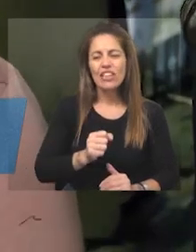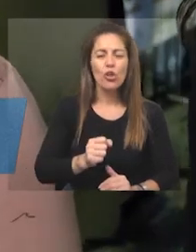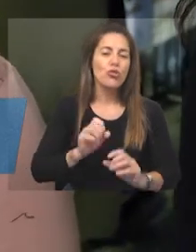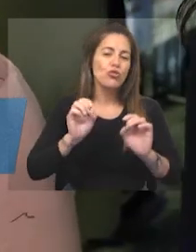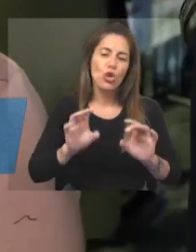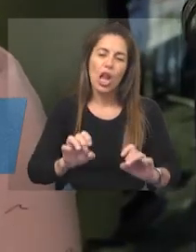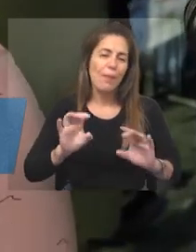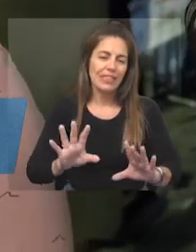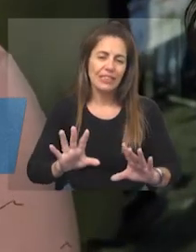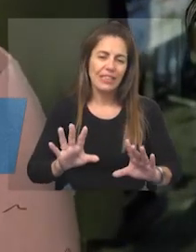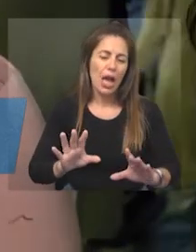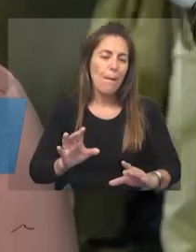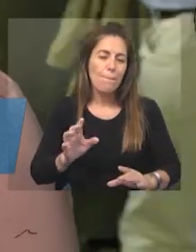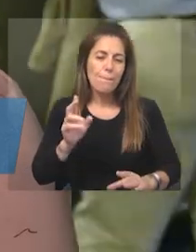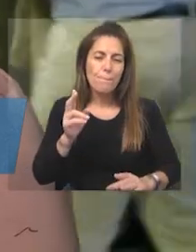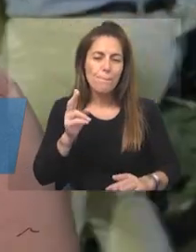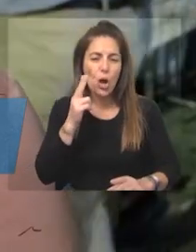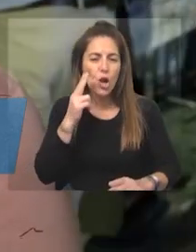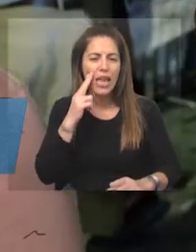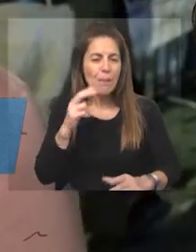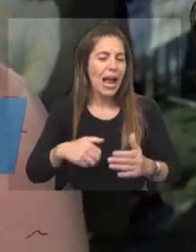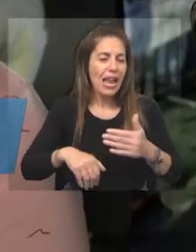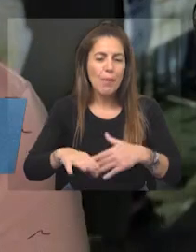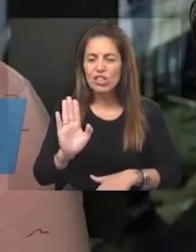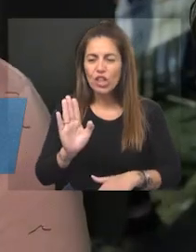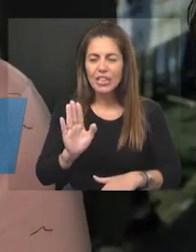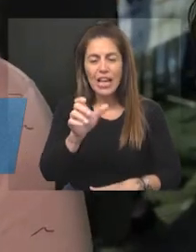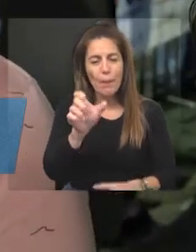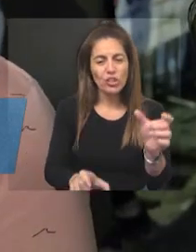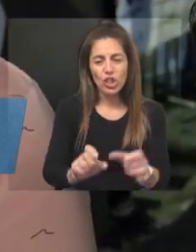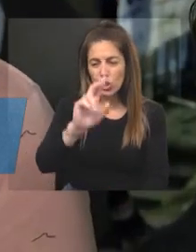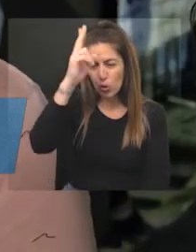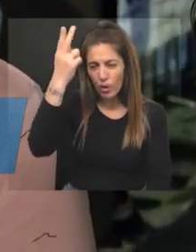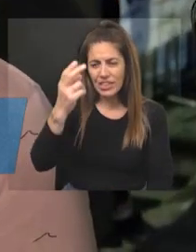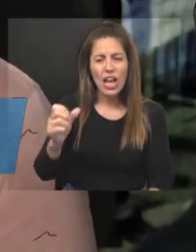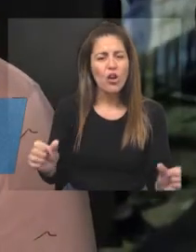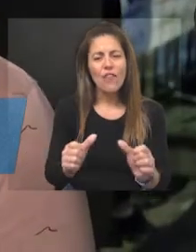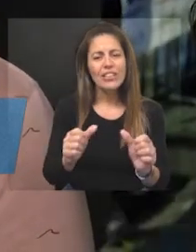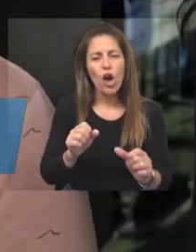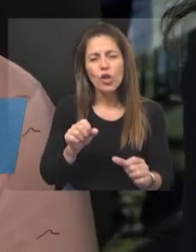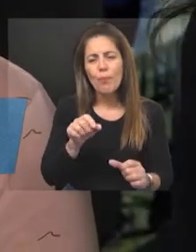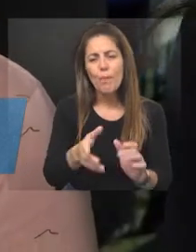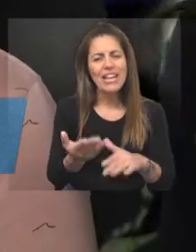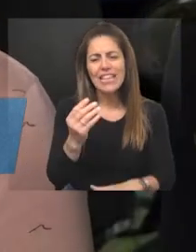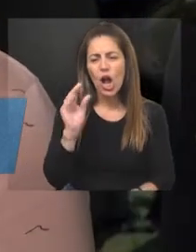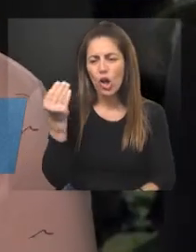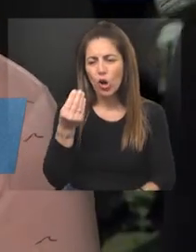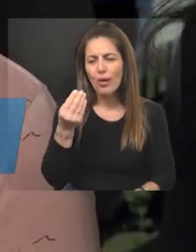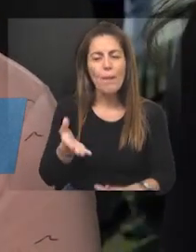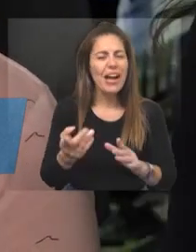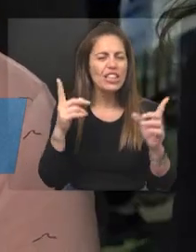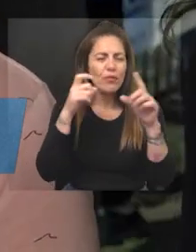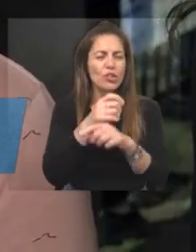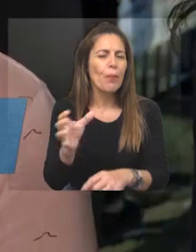eh perjurio digamos este a la mayoría de la población uruguaya y que sobre todo nos ha afectado a los jóvenes que somos los que tenemos más